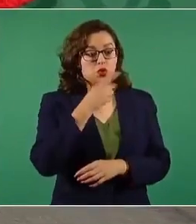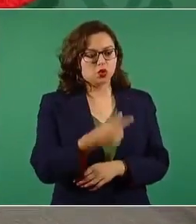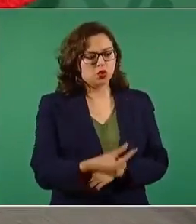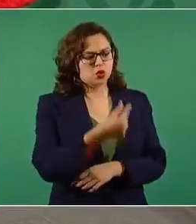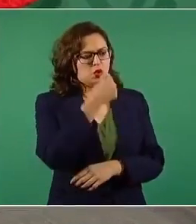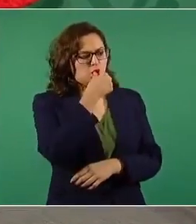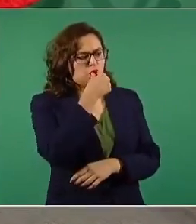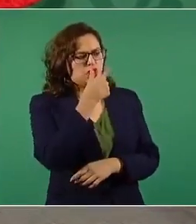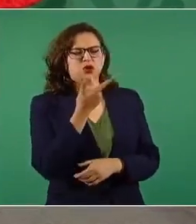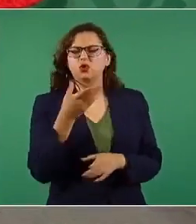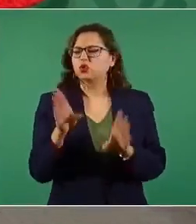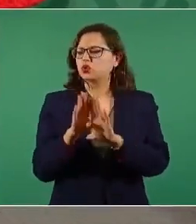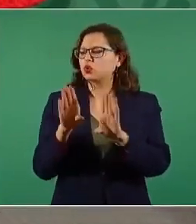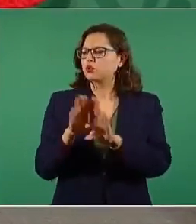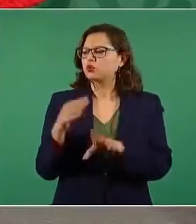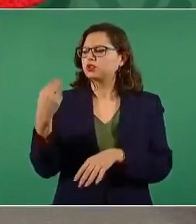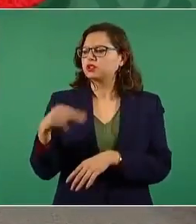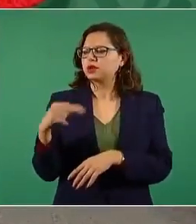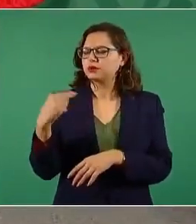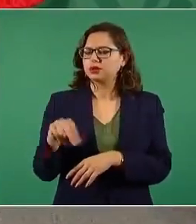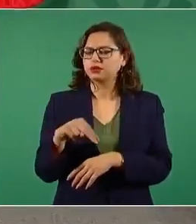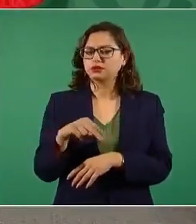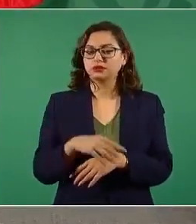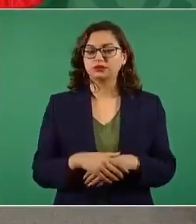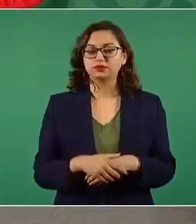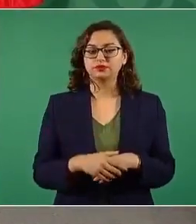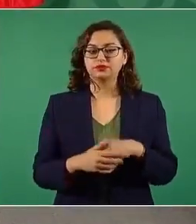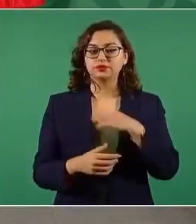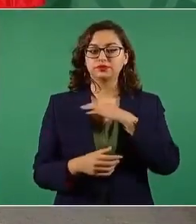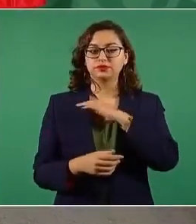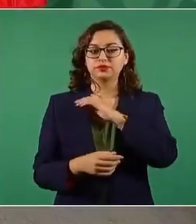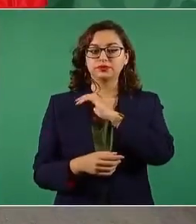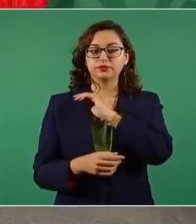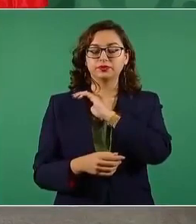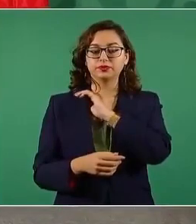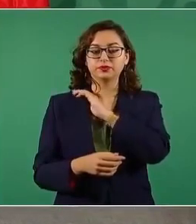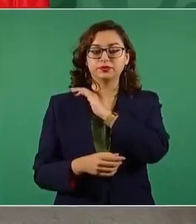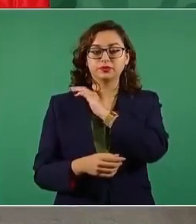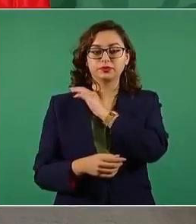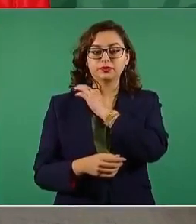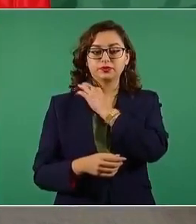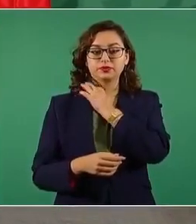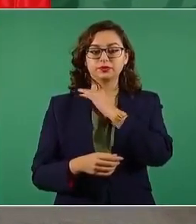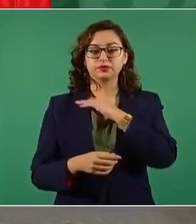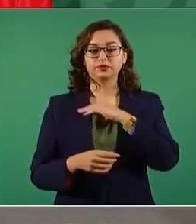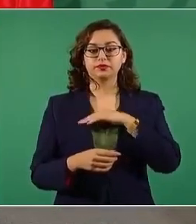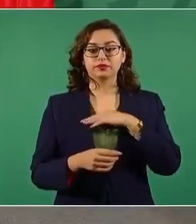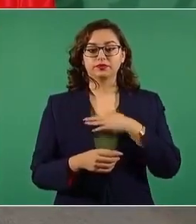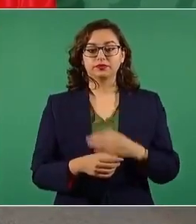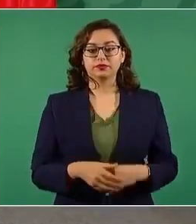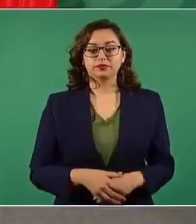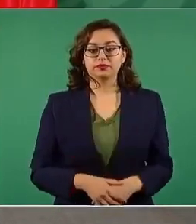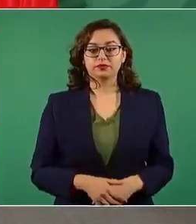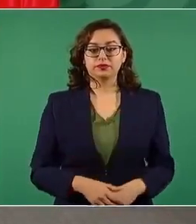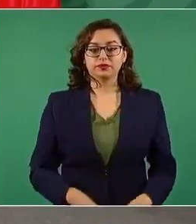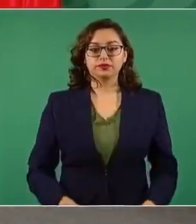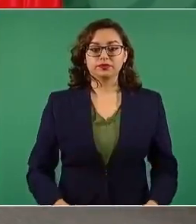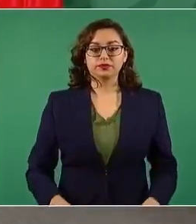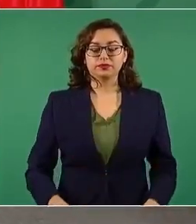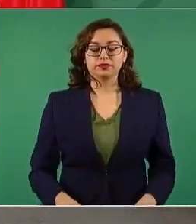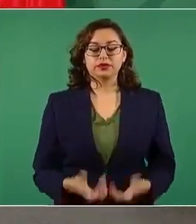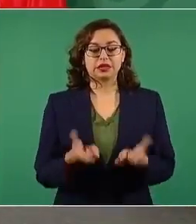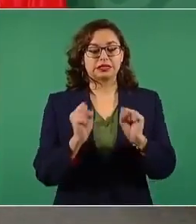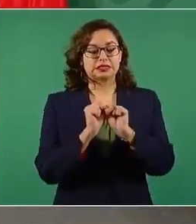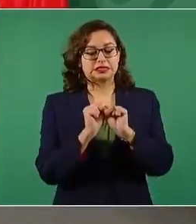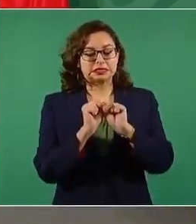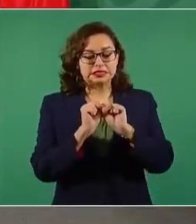¿cómo se les llama? Sistemas alternativos de consumo de nicotina. Sistema alternativo de consumo de